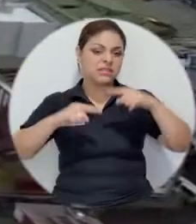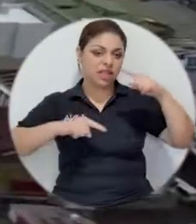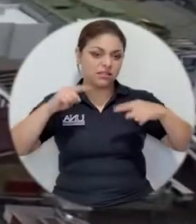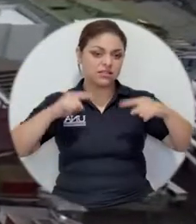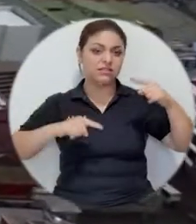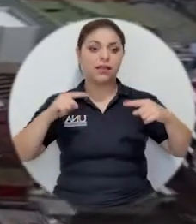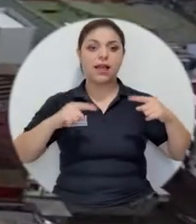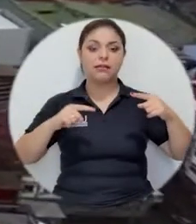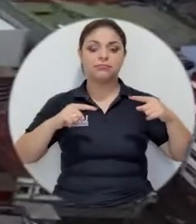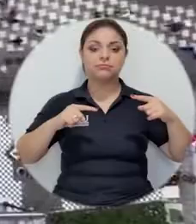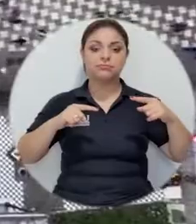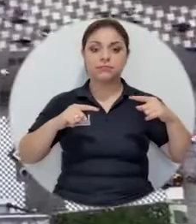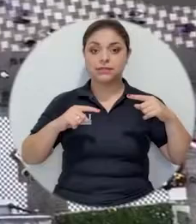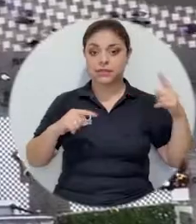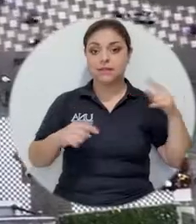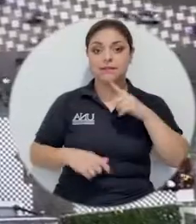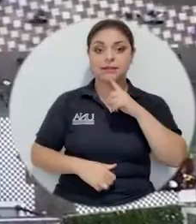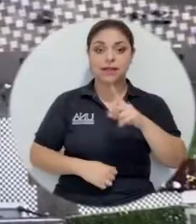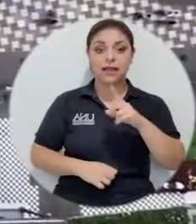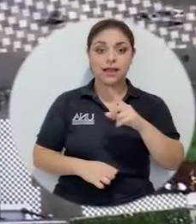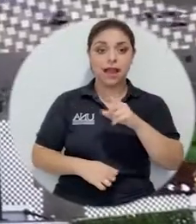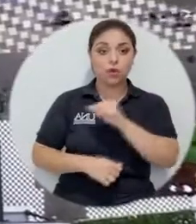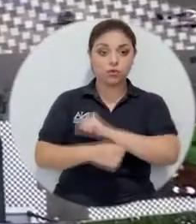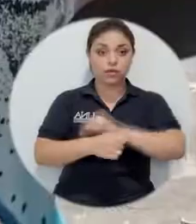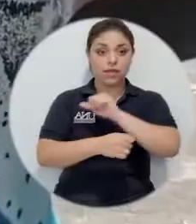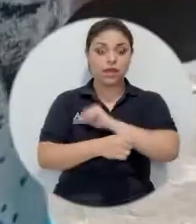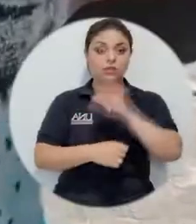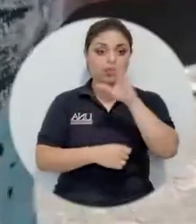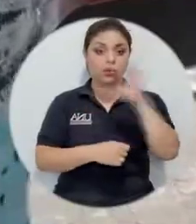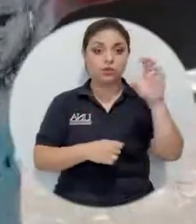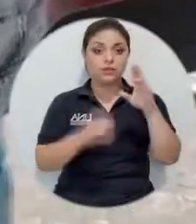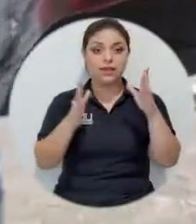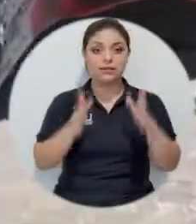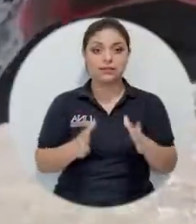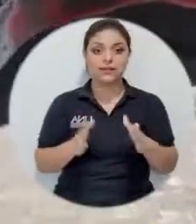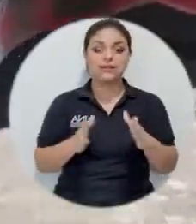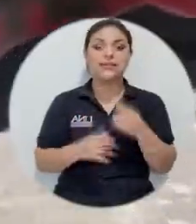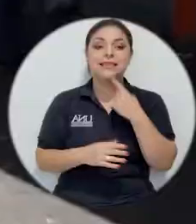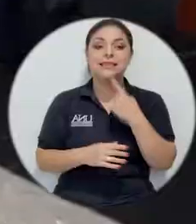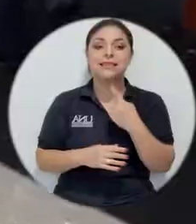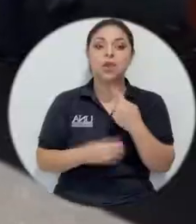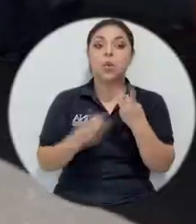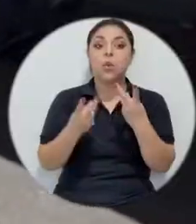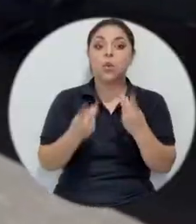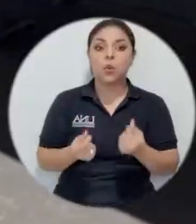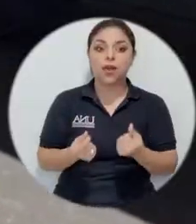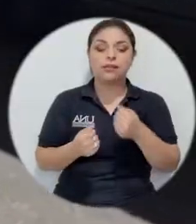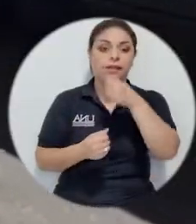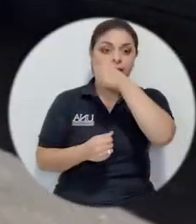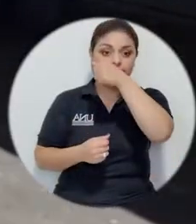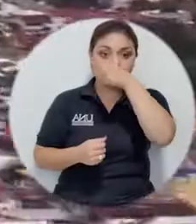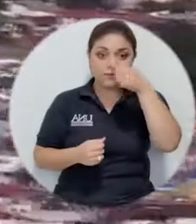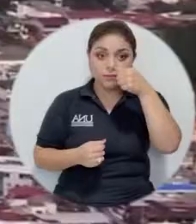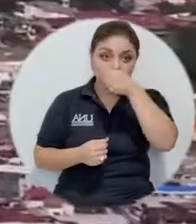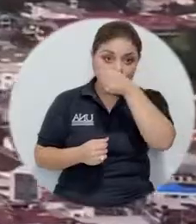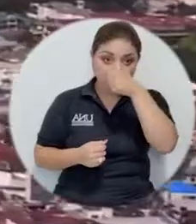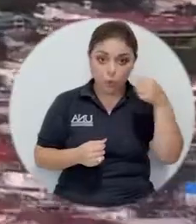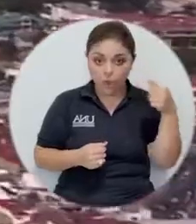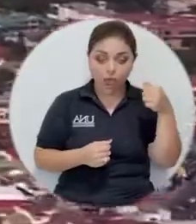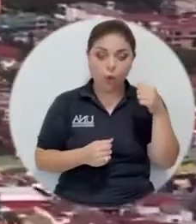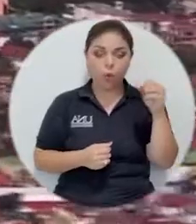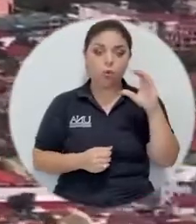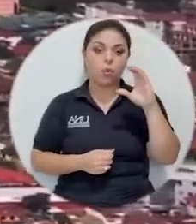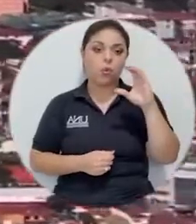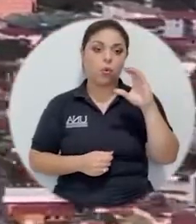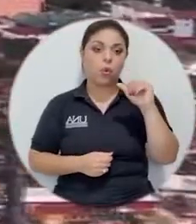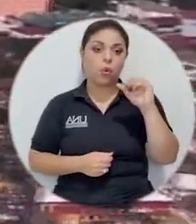que las autoridades costarricenses han venido construyendo, que es la cantidad de droga incautada, de cocaína incautada,